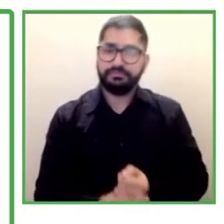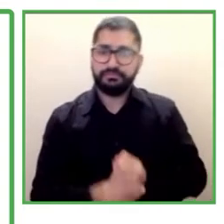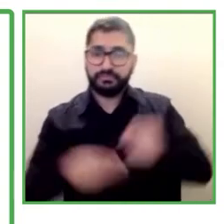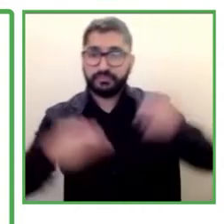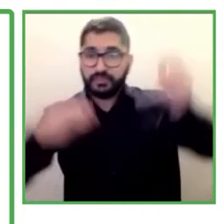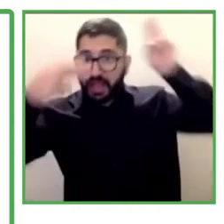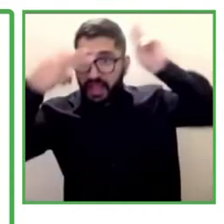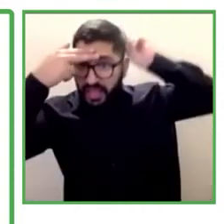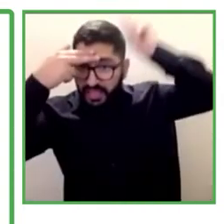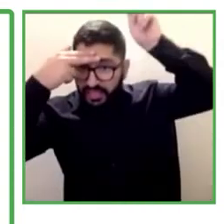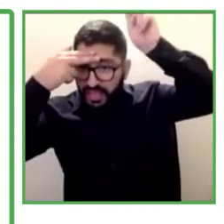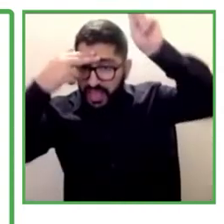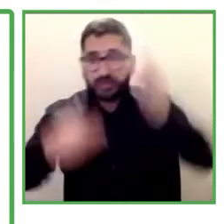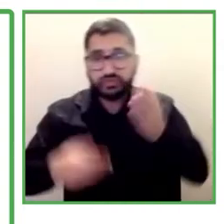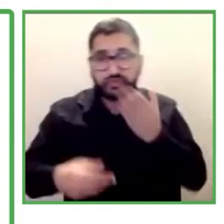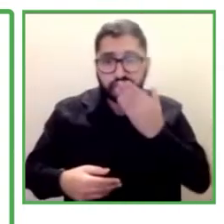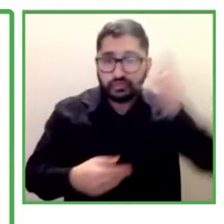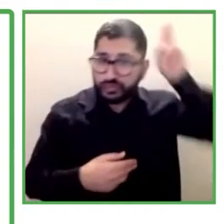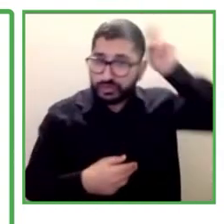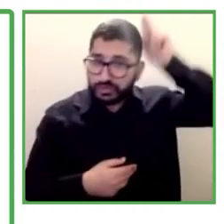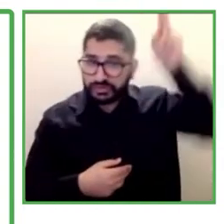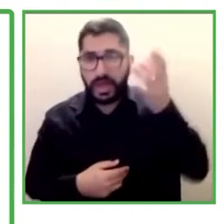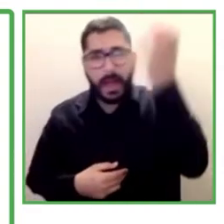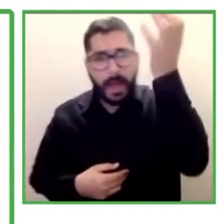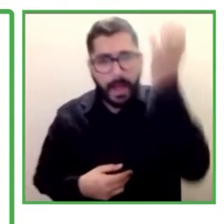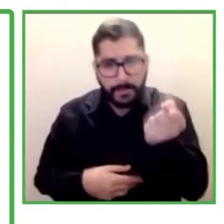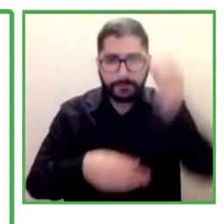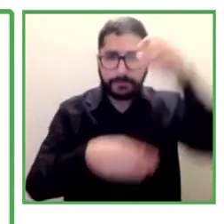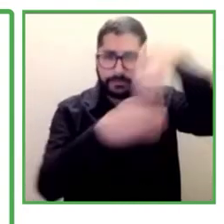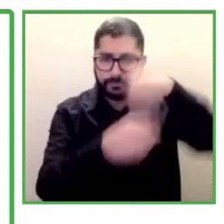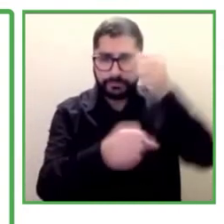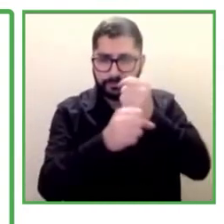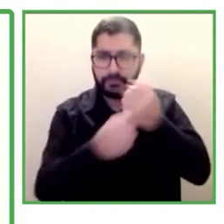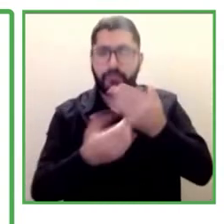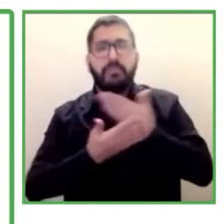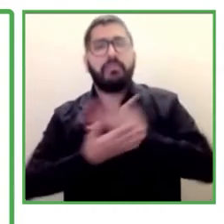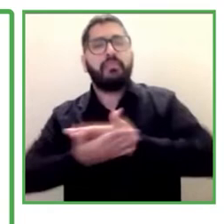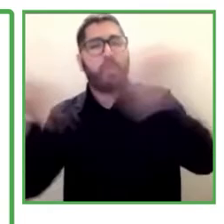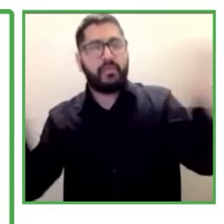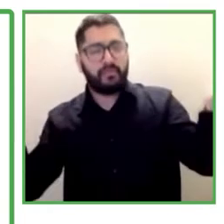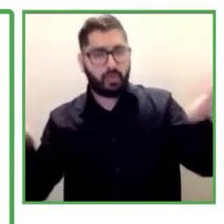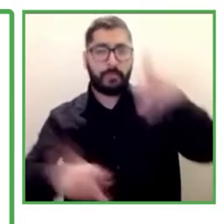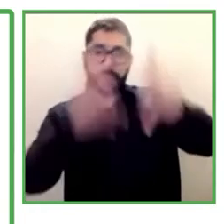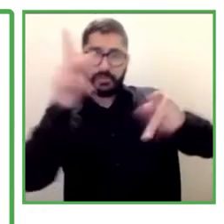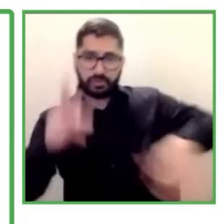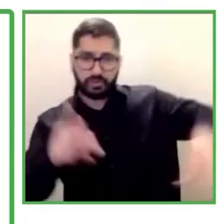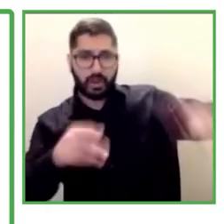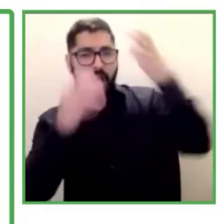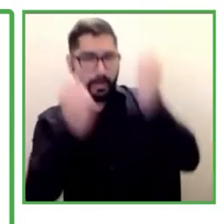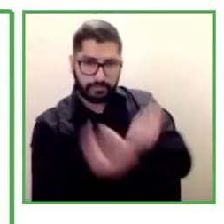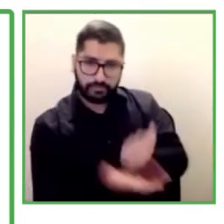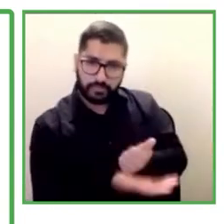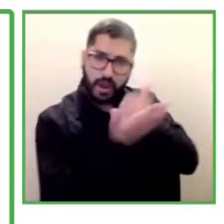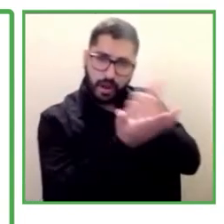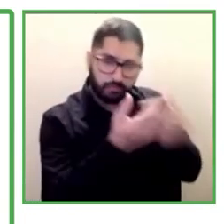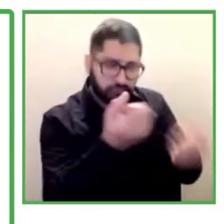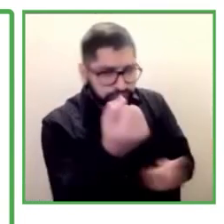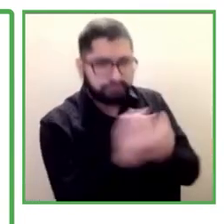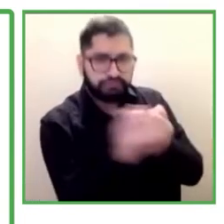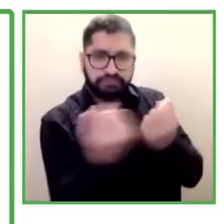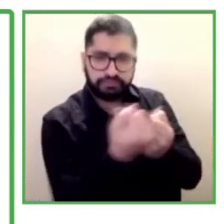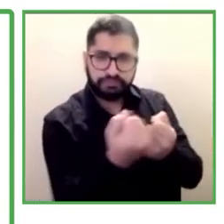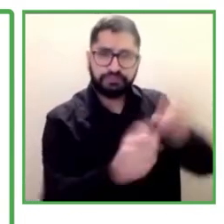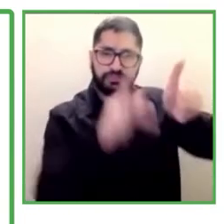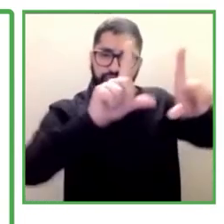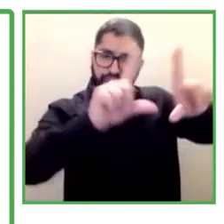llegue a las personas con mayores necesidades de apoyo, a aquellas personas que pueden tener problemas de lectoescritura o bueno, que se están quedando fuera ahora